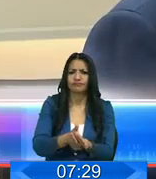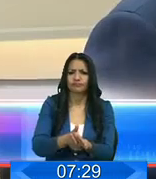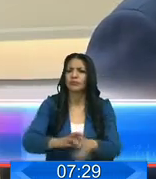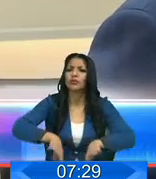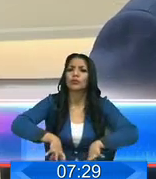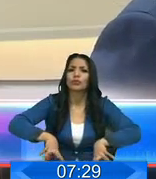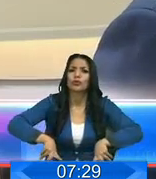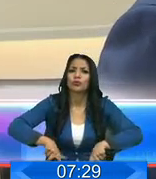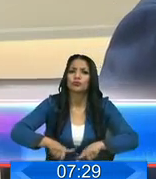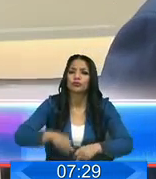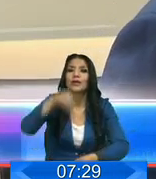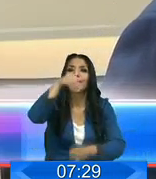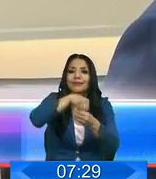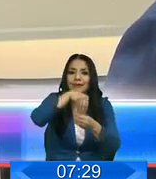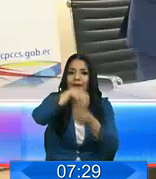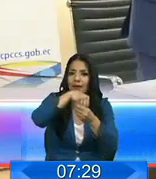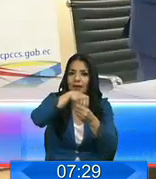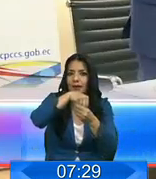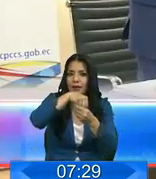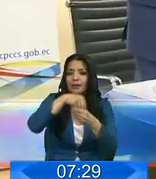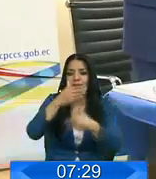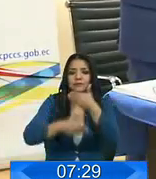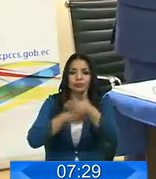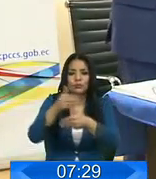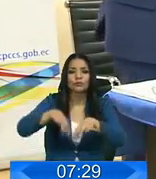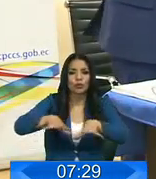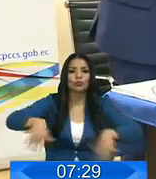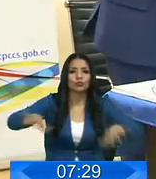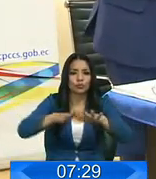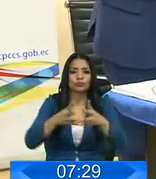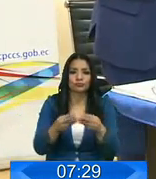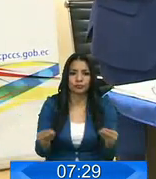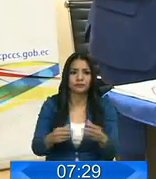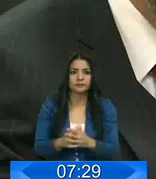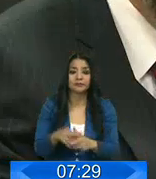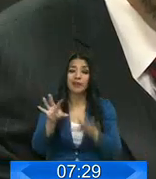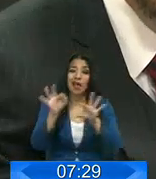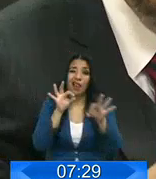La corrupción interna. Se prevé que esta parte de la selección dure